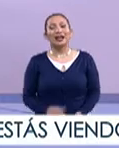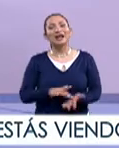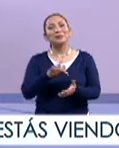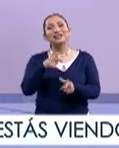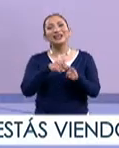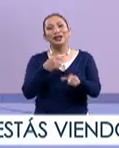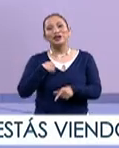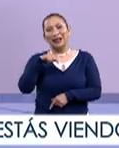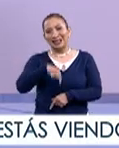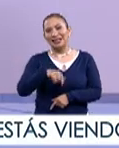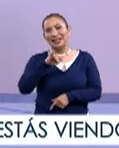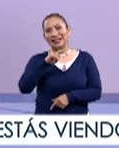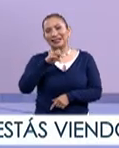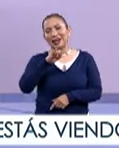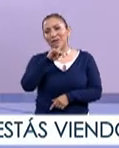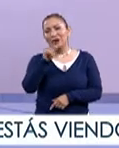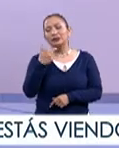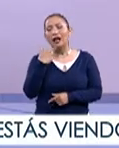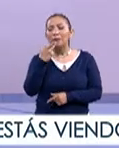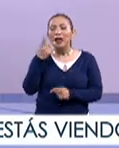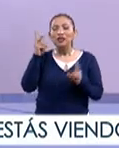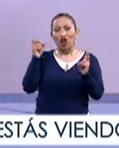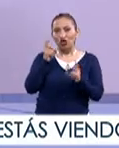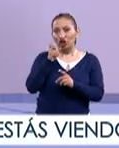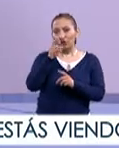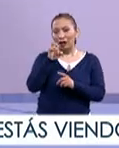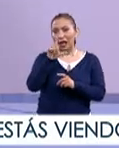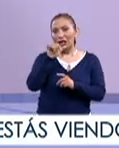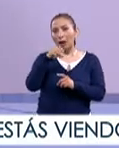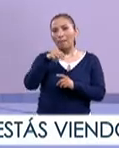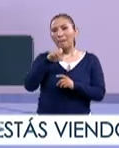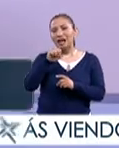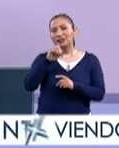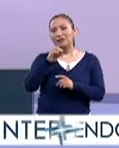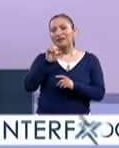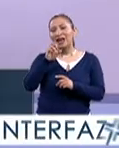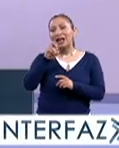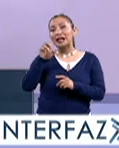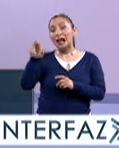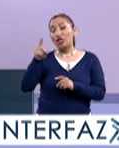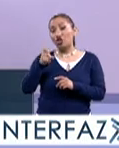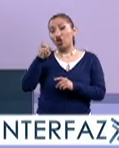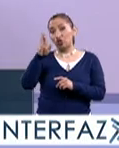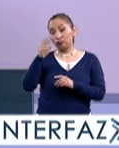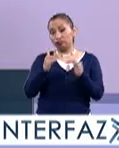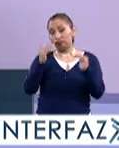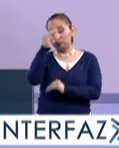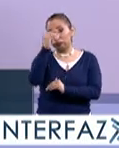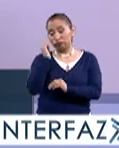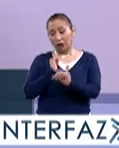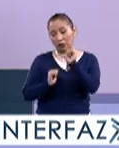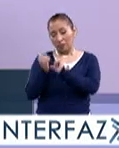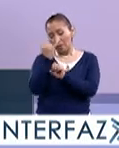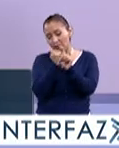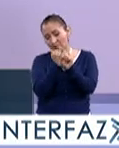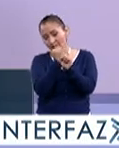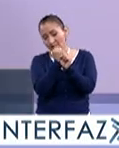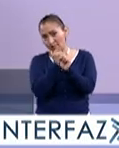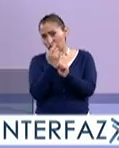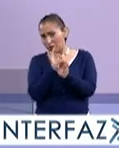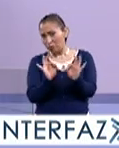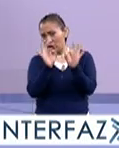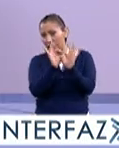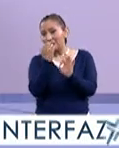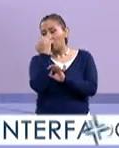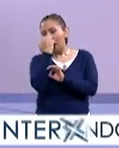Gracias por continuar con nosotros en Interfaz. Estamos platicando con el doctor Helio Masferrer Can. Él es doctor en antropología y profesor investigador emérito de la